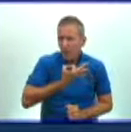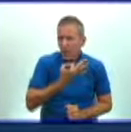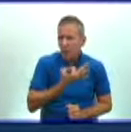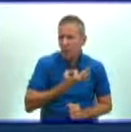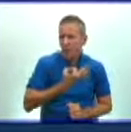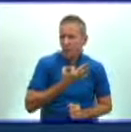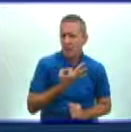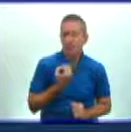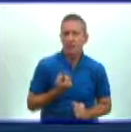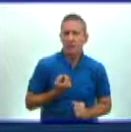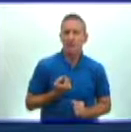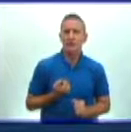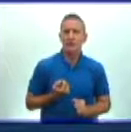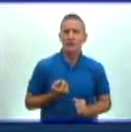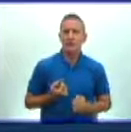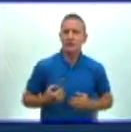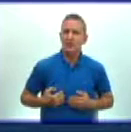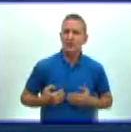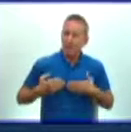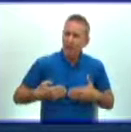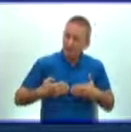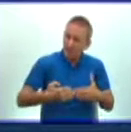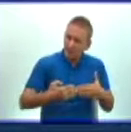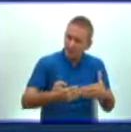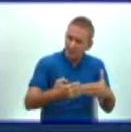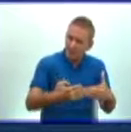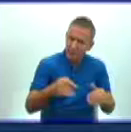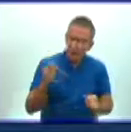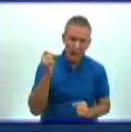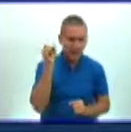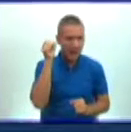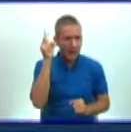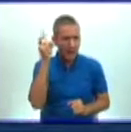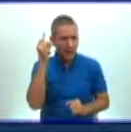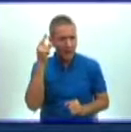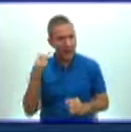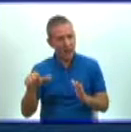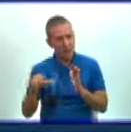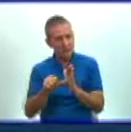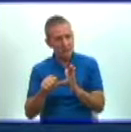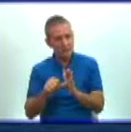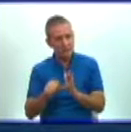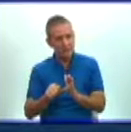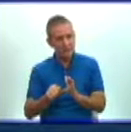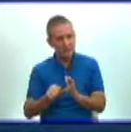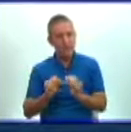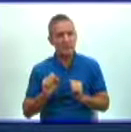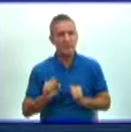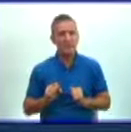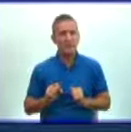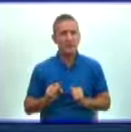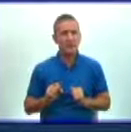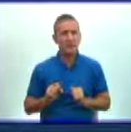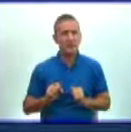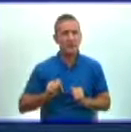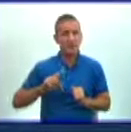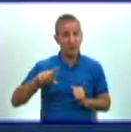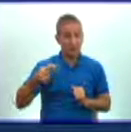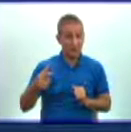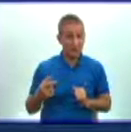he progresado en mi idea central, pero vamos a mi